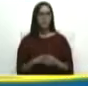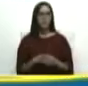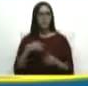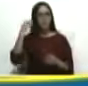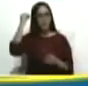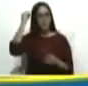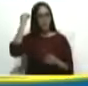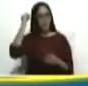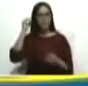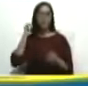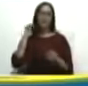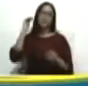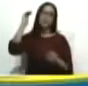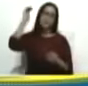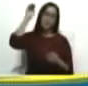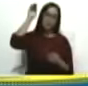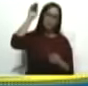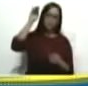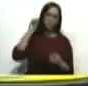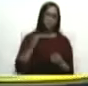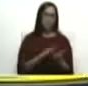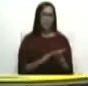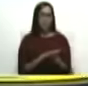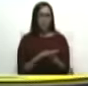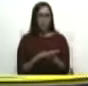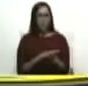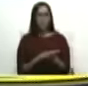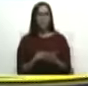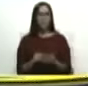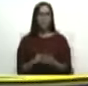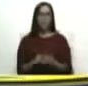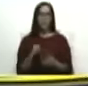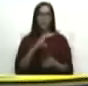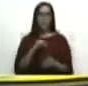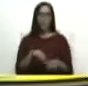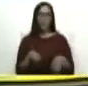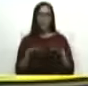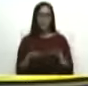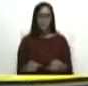piensa hacia adelante, del que resuelve, del que no se queda detenido.